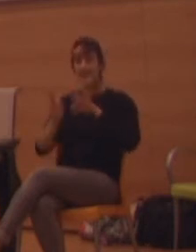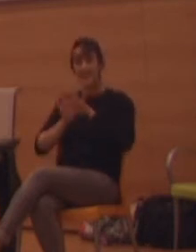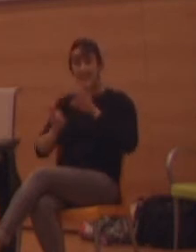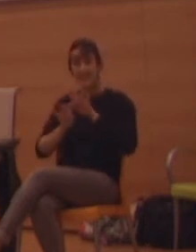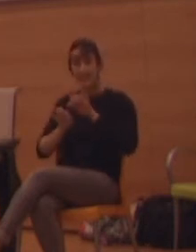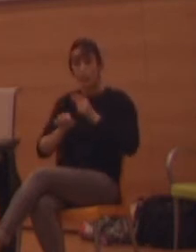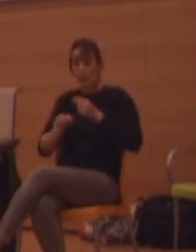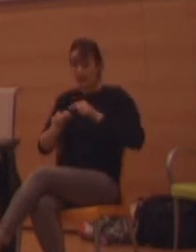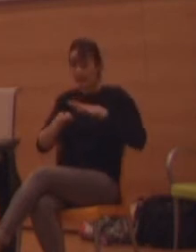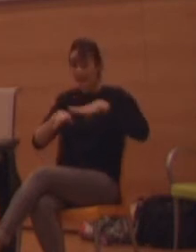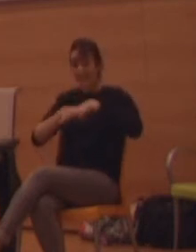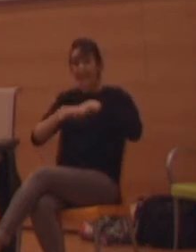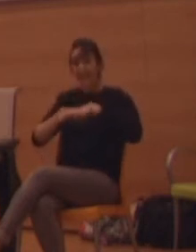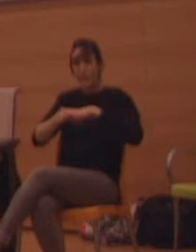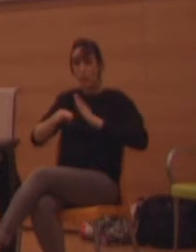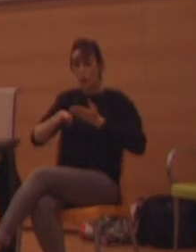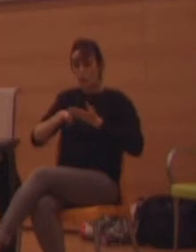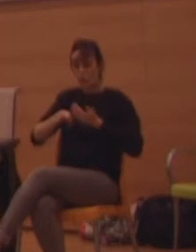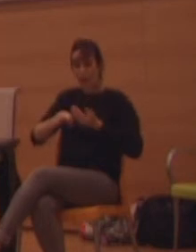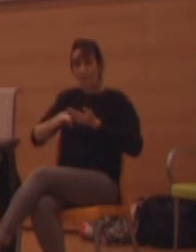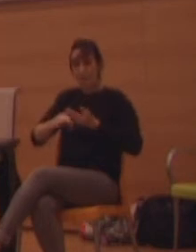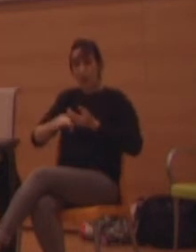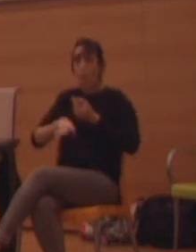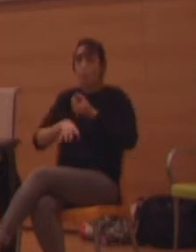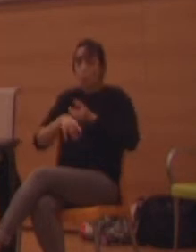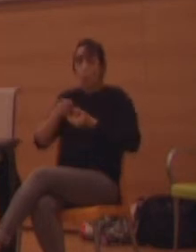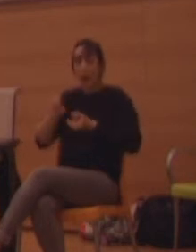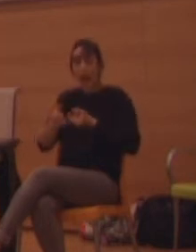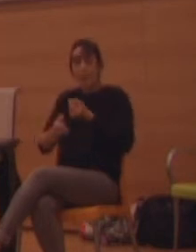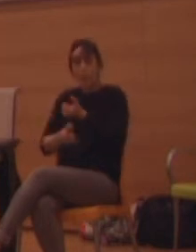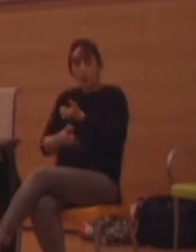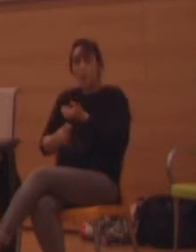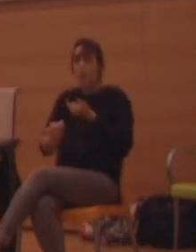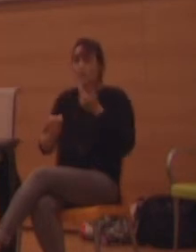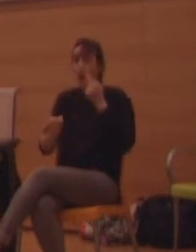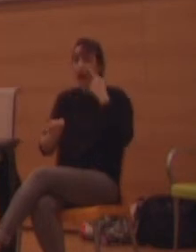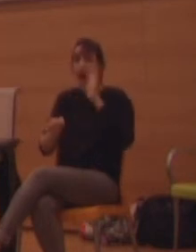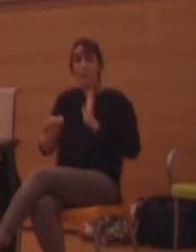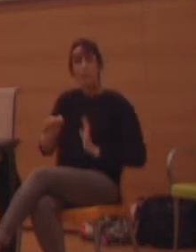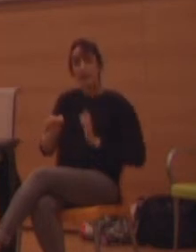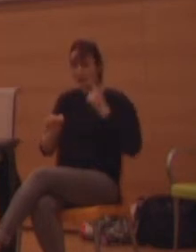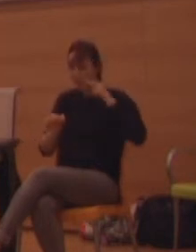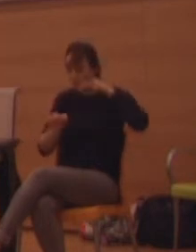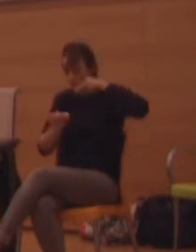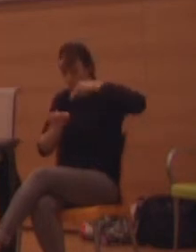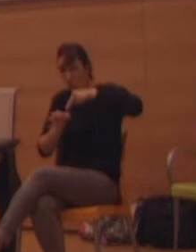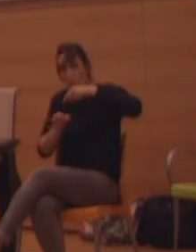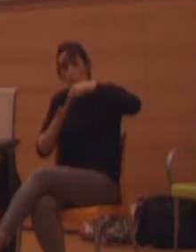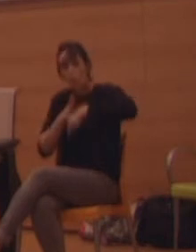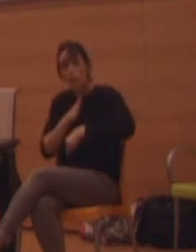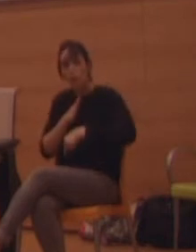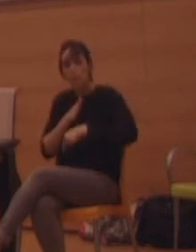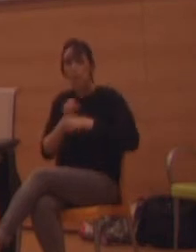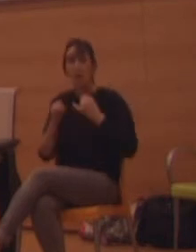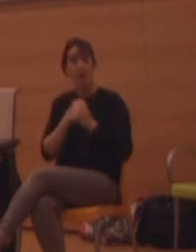a poco, y a veces pues cosas que parecían que podrían ser muy profundas, como en este caso, como vemos, pues es una lesión que era